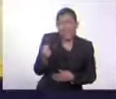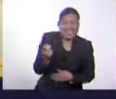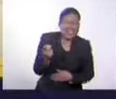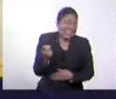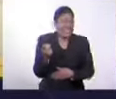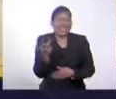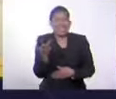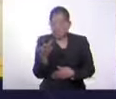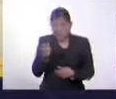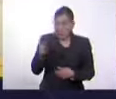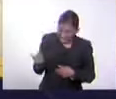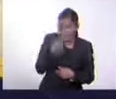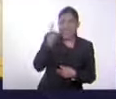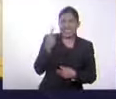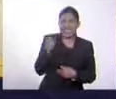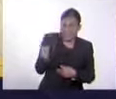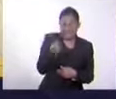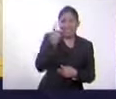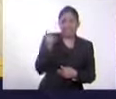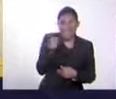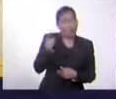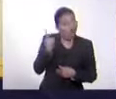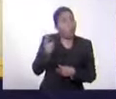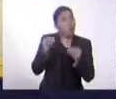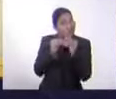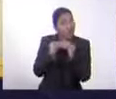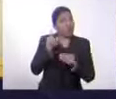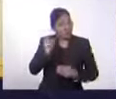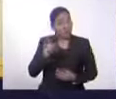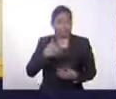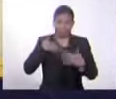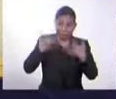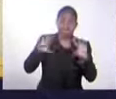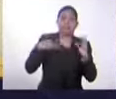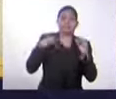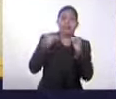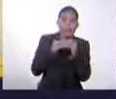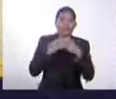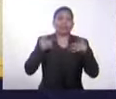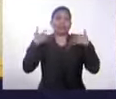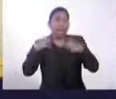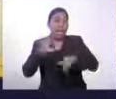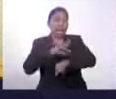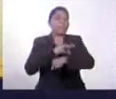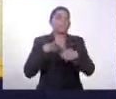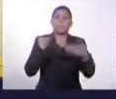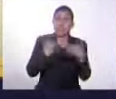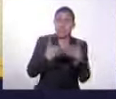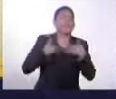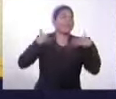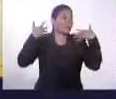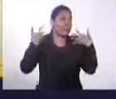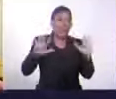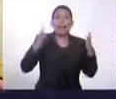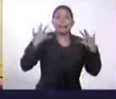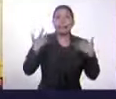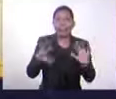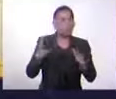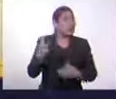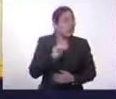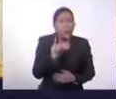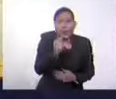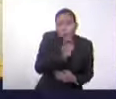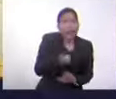empiezan a ejercer una presión que debes de tener novio, ¿verdad? Porque yo tengo, o porque yo ya tuve una relación temprana que no es lo